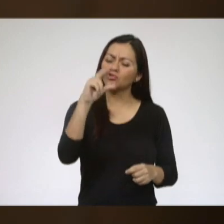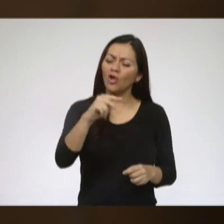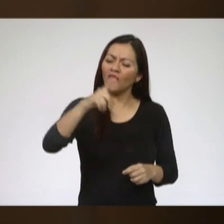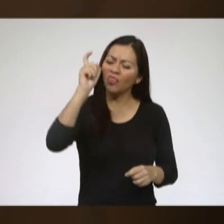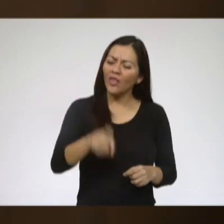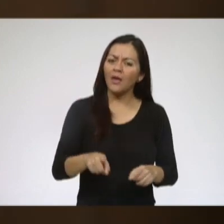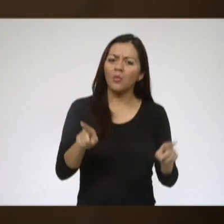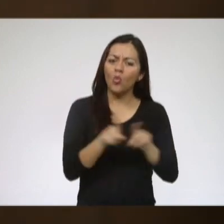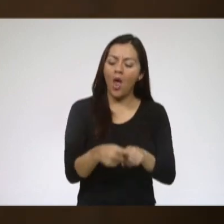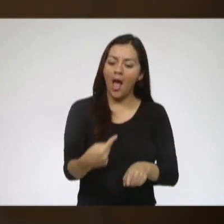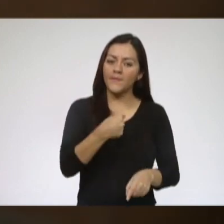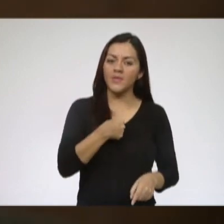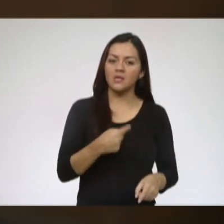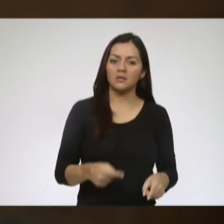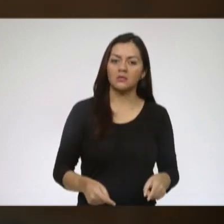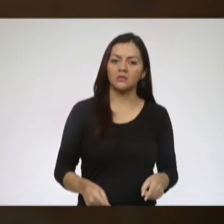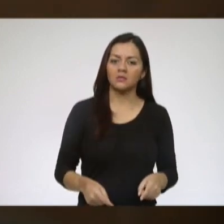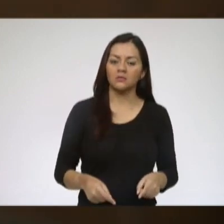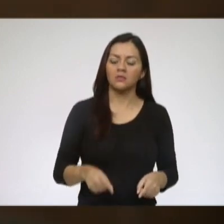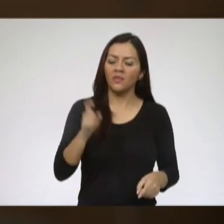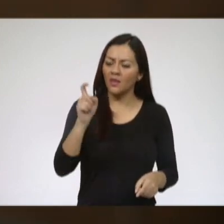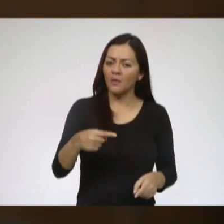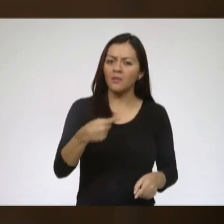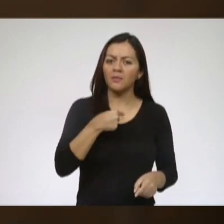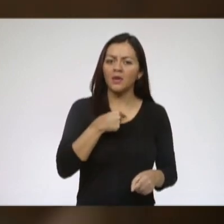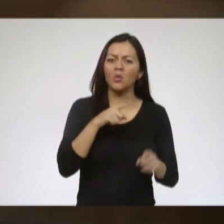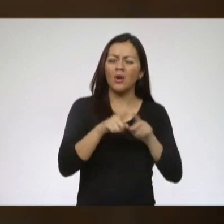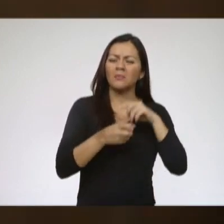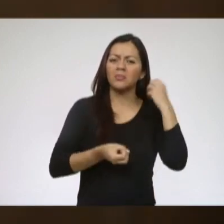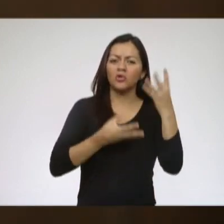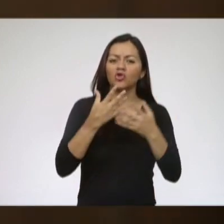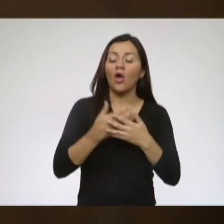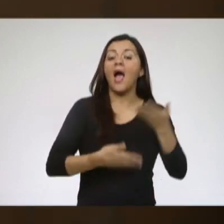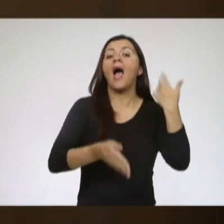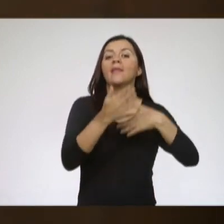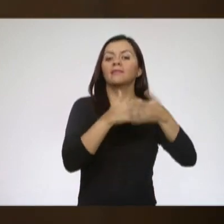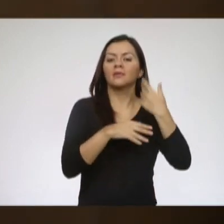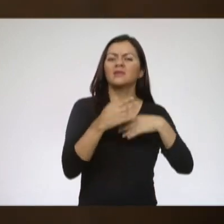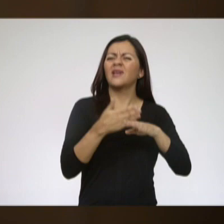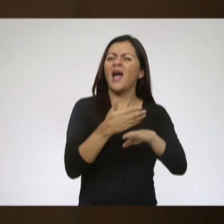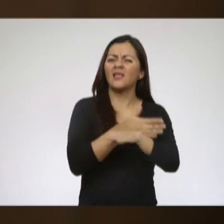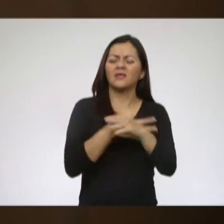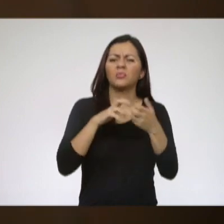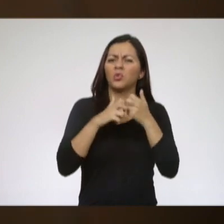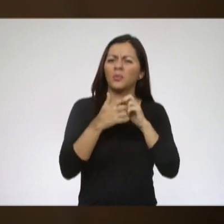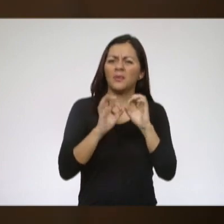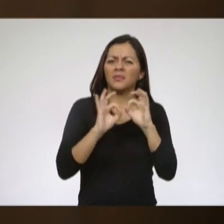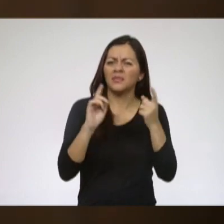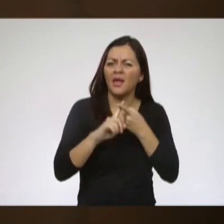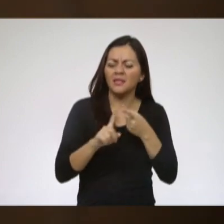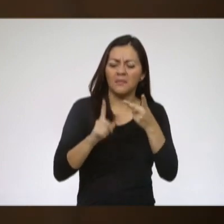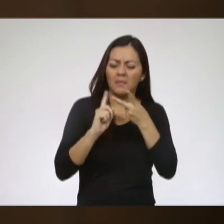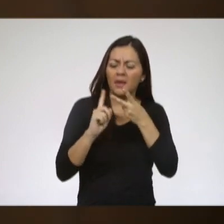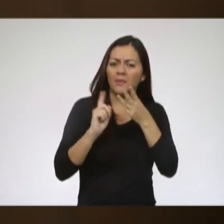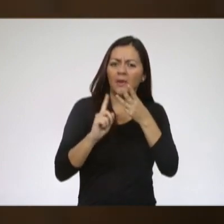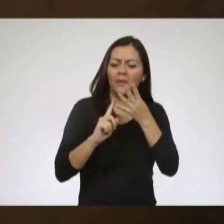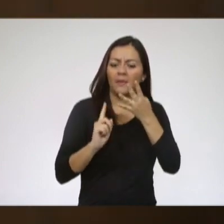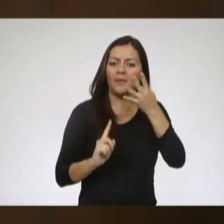que ser como yo. Y empiezan a sacarle el mundo de ellos. Es que yo era así. Yo no tuve esto ni aquello. Y